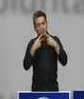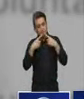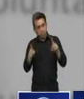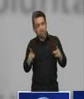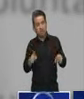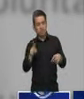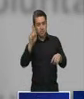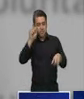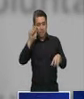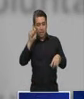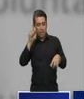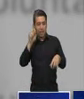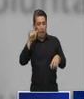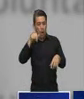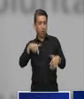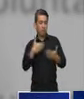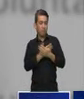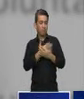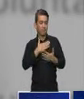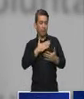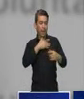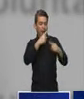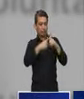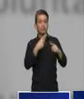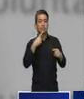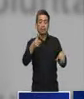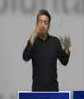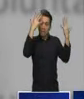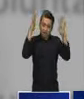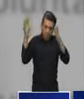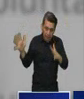donde felicitaba al pueblo salvadoreño y expresaba: